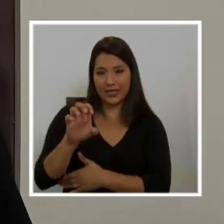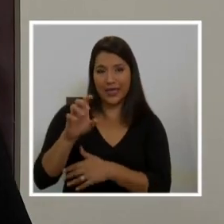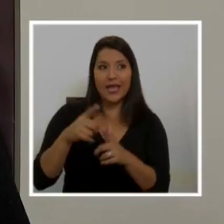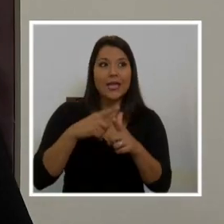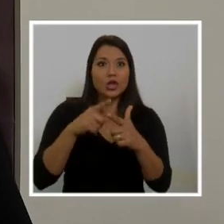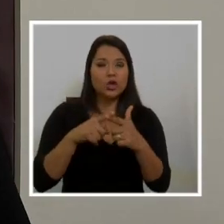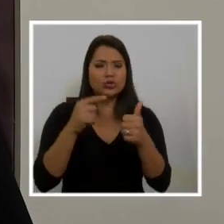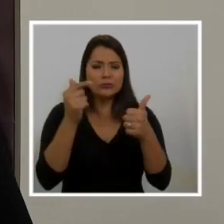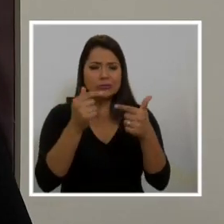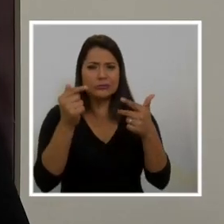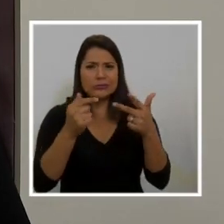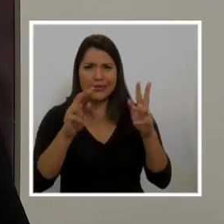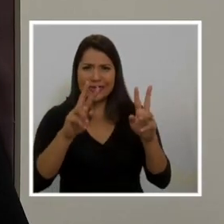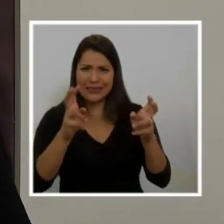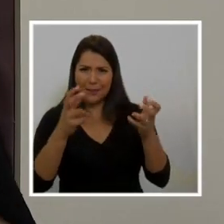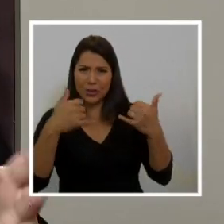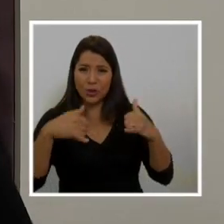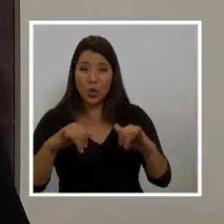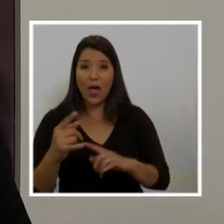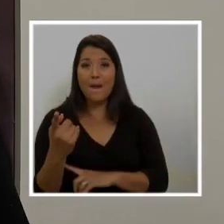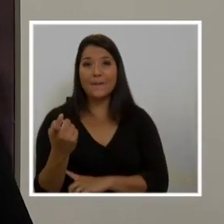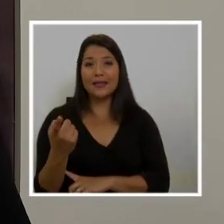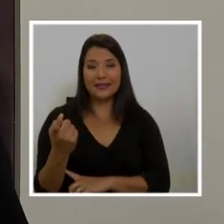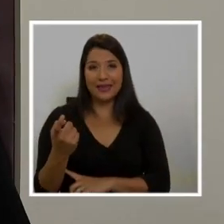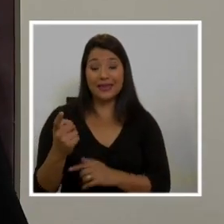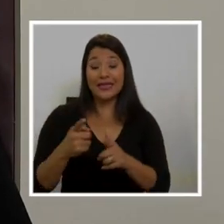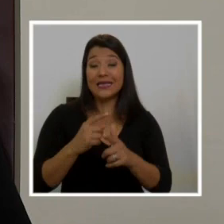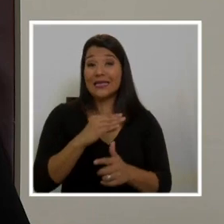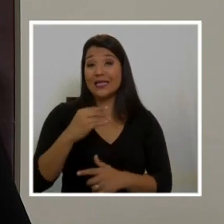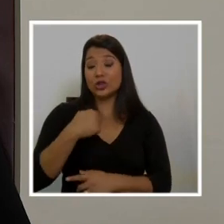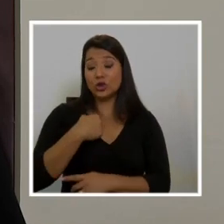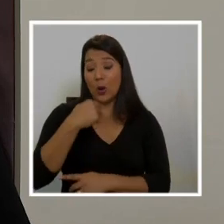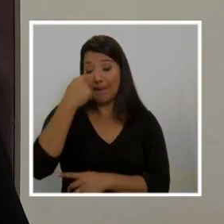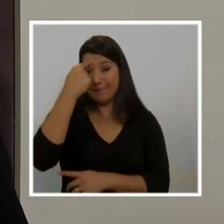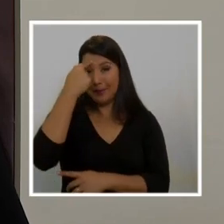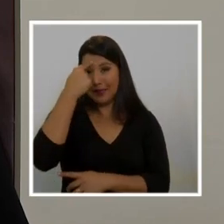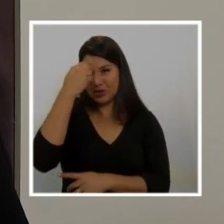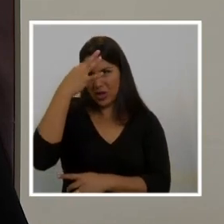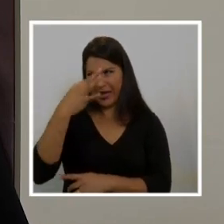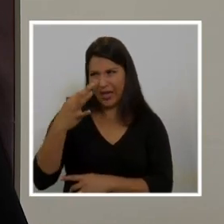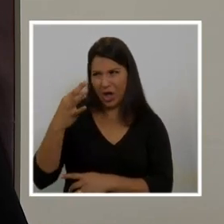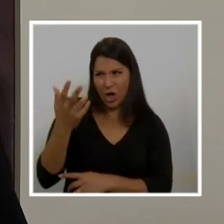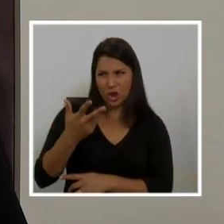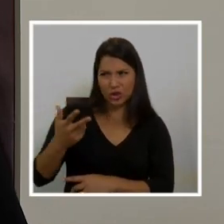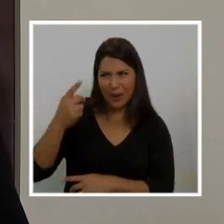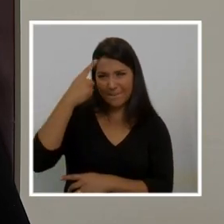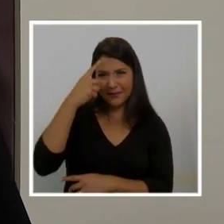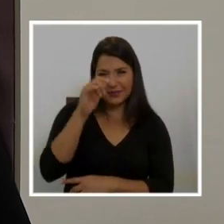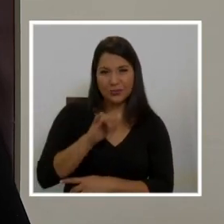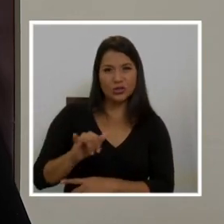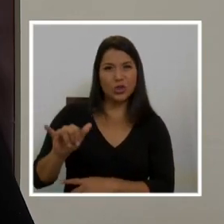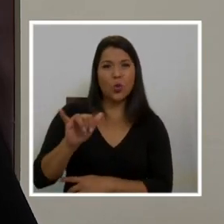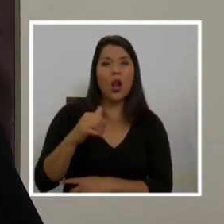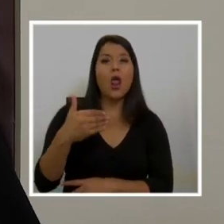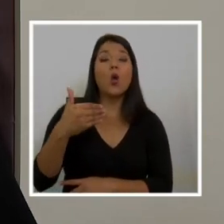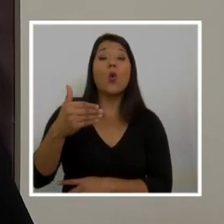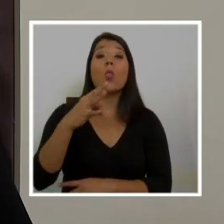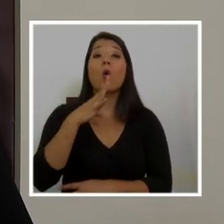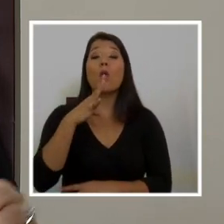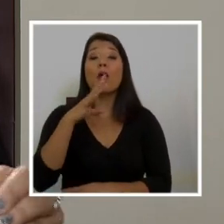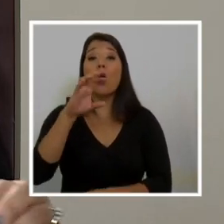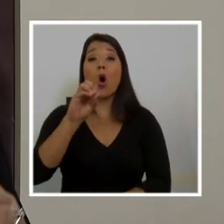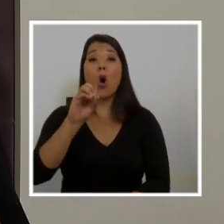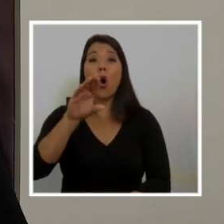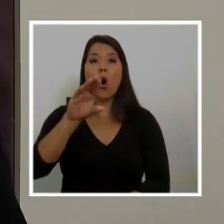agenda, que yo creo, y en eso coincidimos, ¿verdad? Creo los tres cuando hablábamos de que la